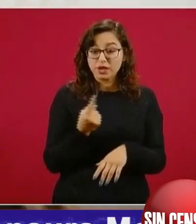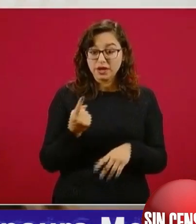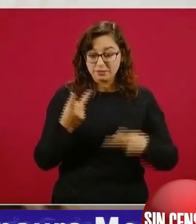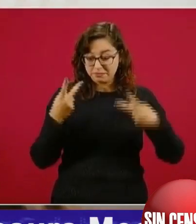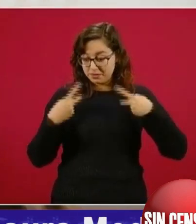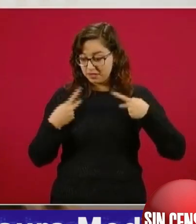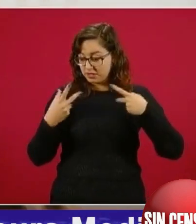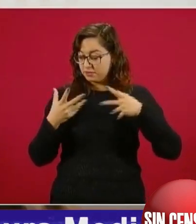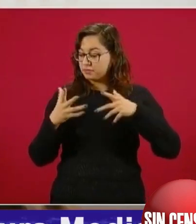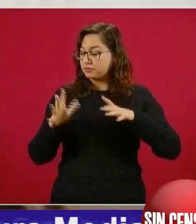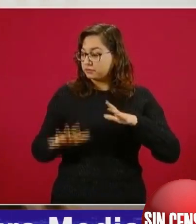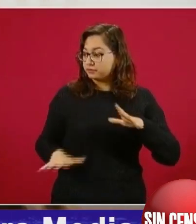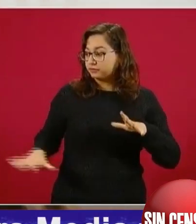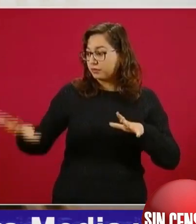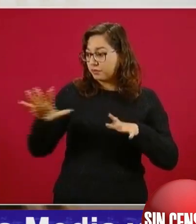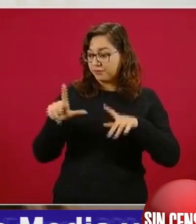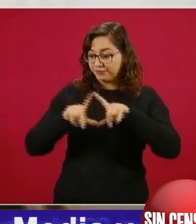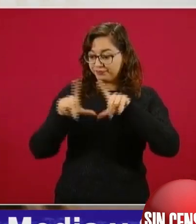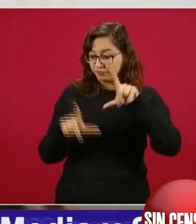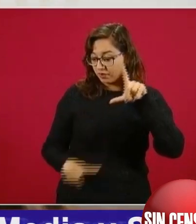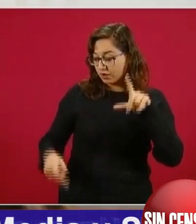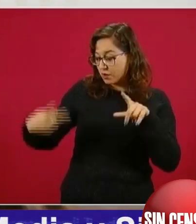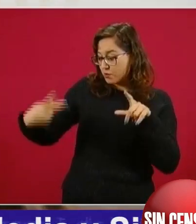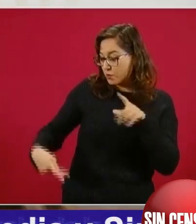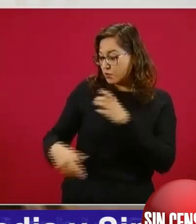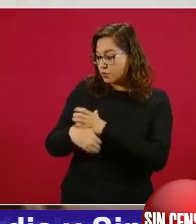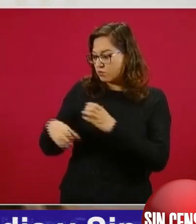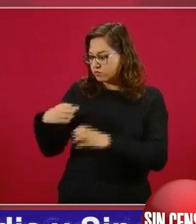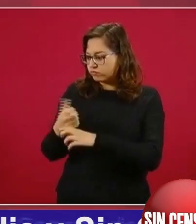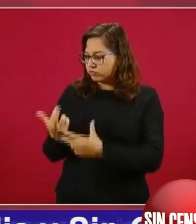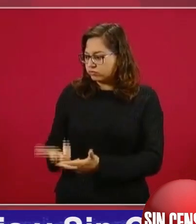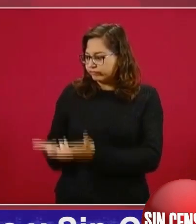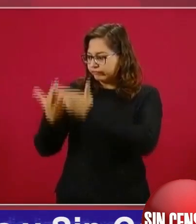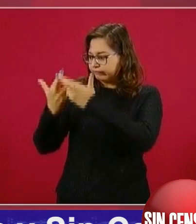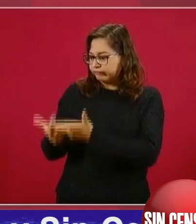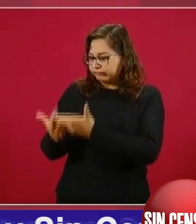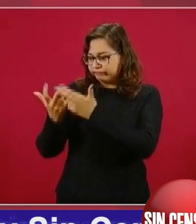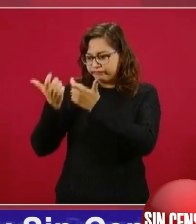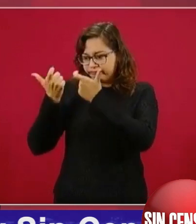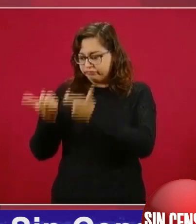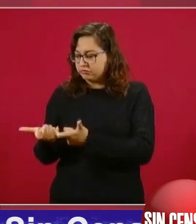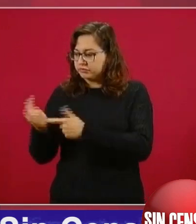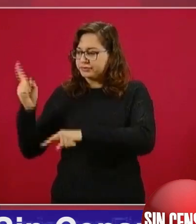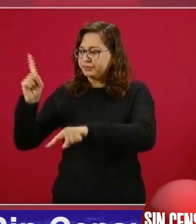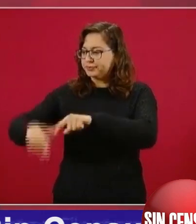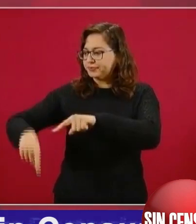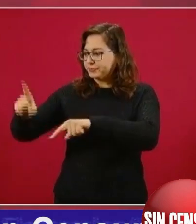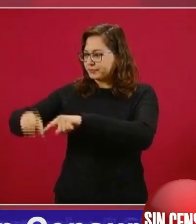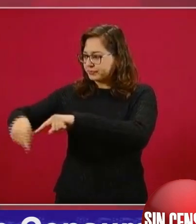pueblo y de la nación a particulares, y el gobierno estaba dedicado a eso.